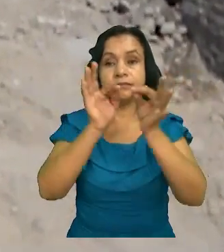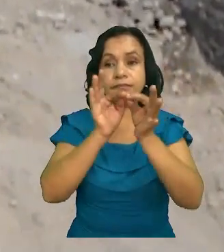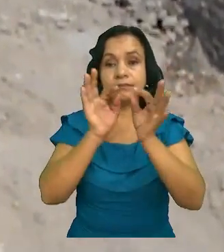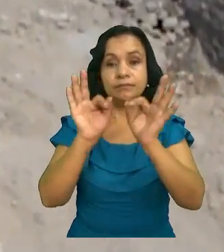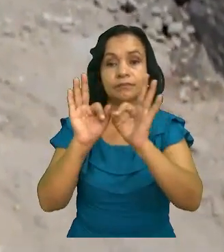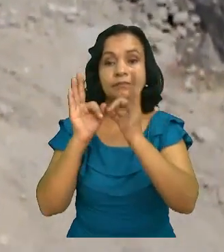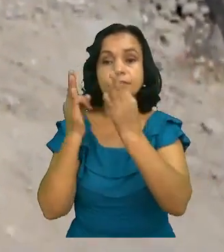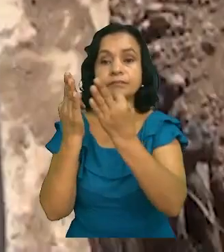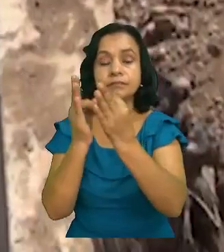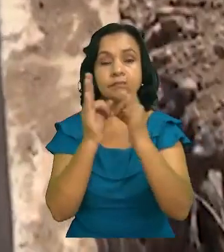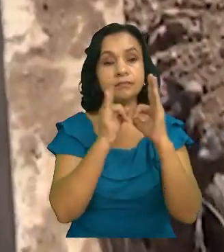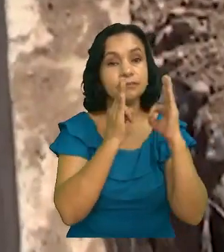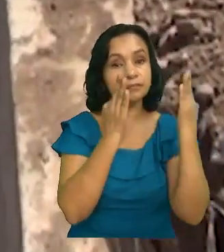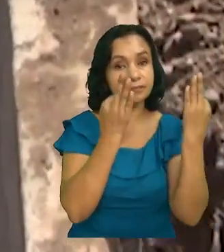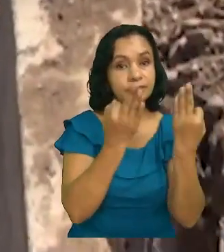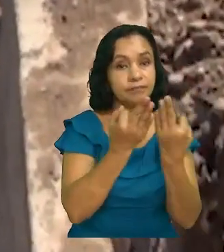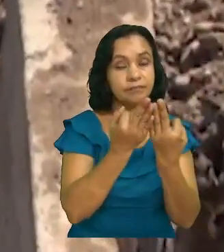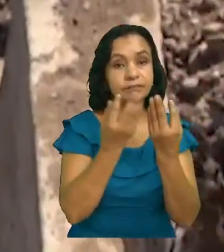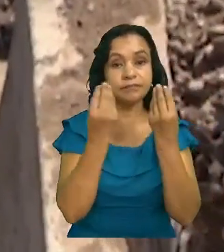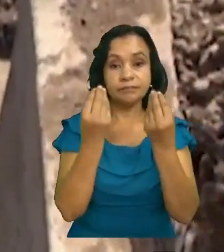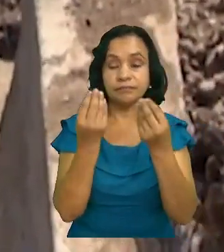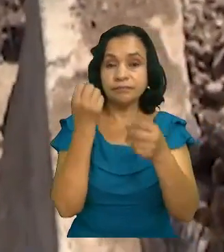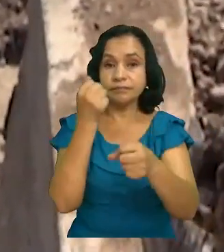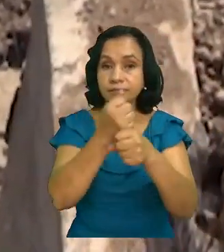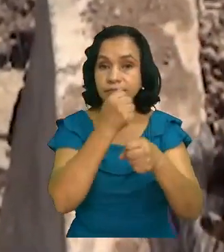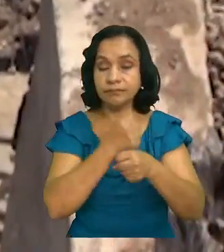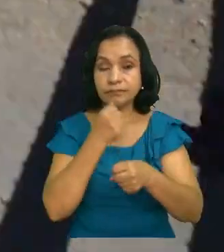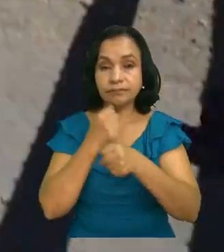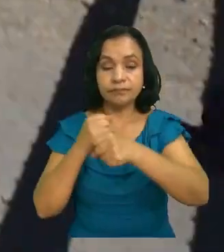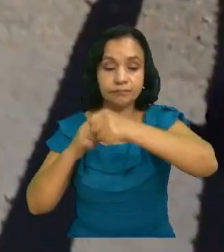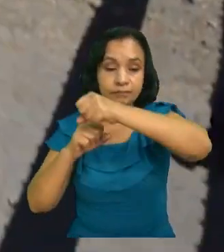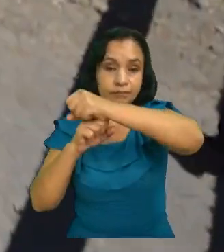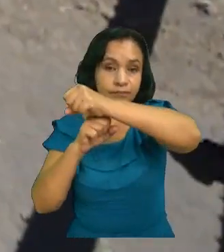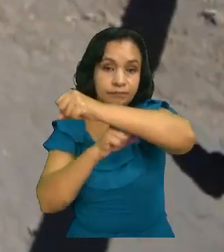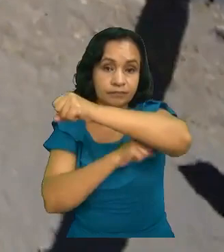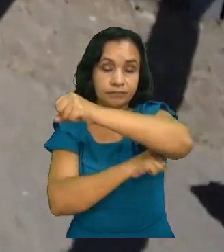familia. Mucho trabajo, varios puentes